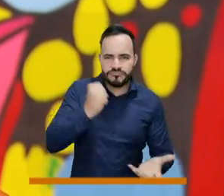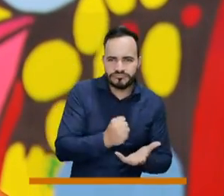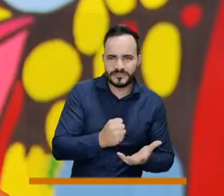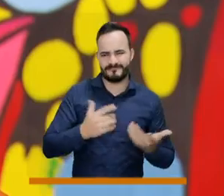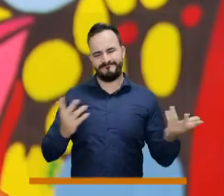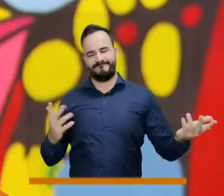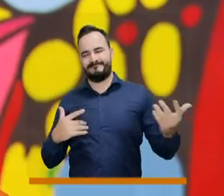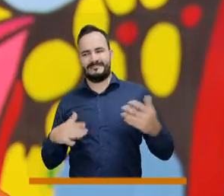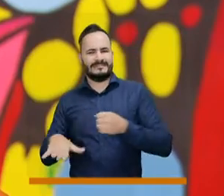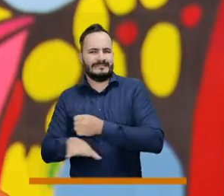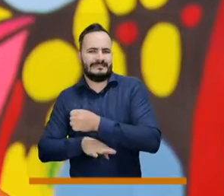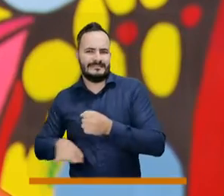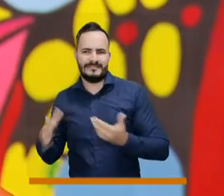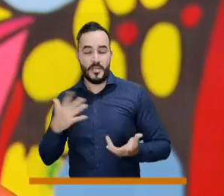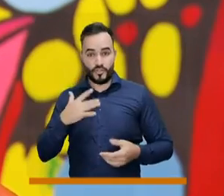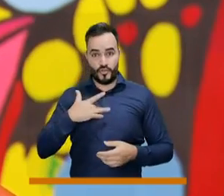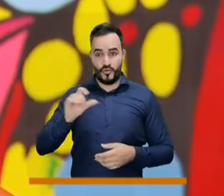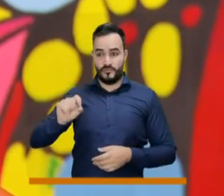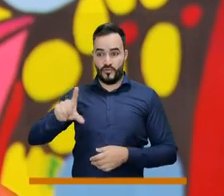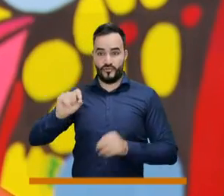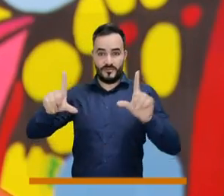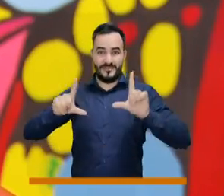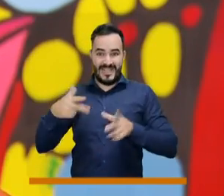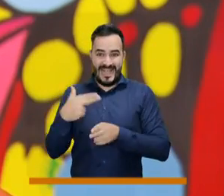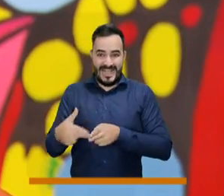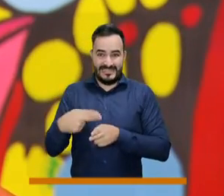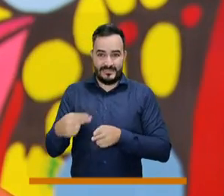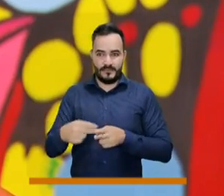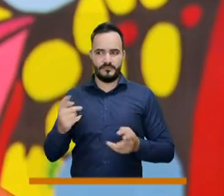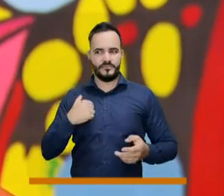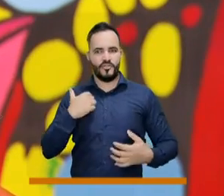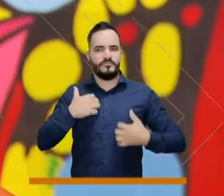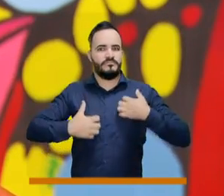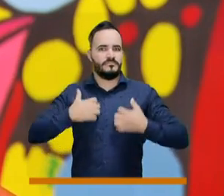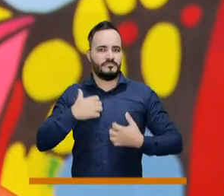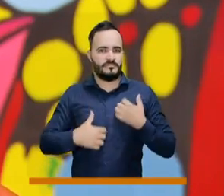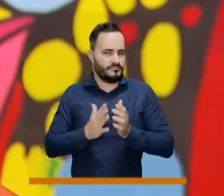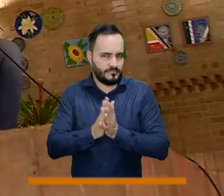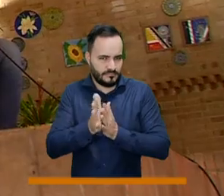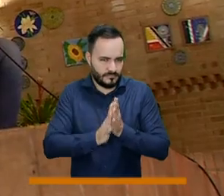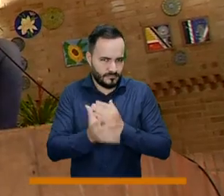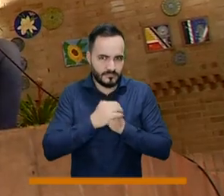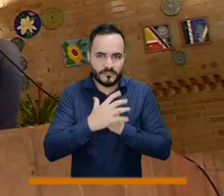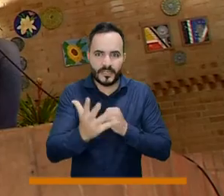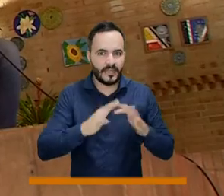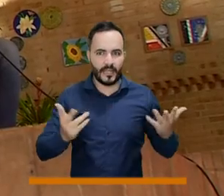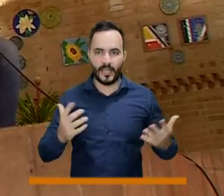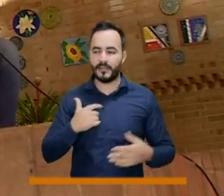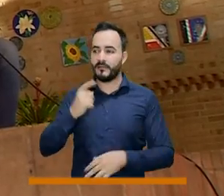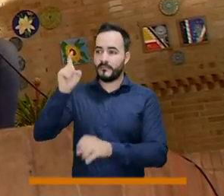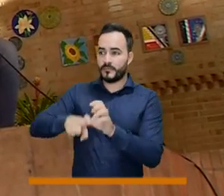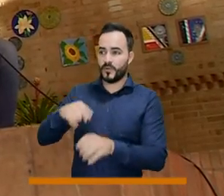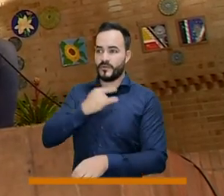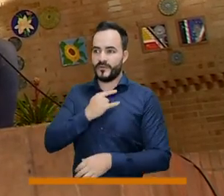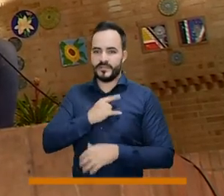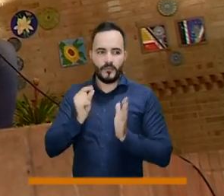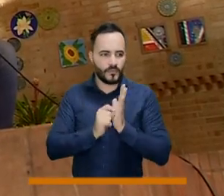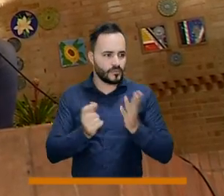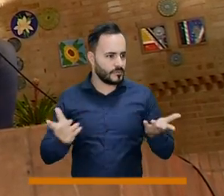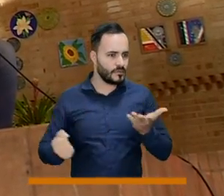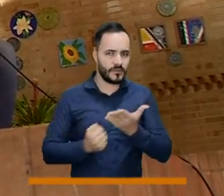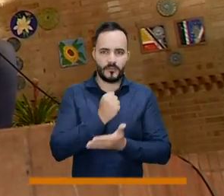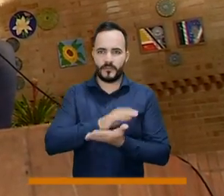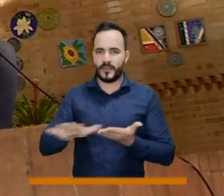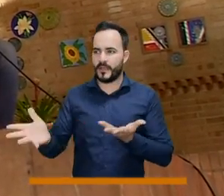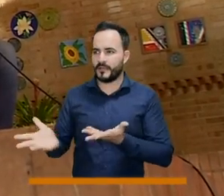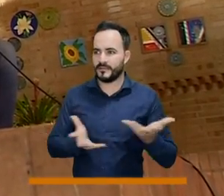vuelve más básica. Por ejemplo, yo estoy en el grado 11, estoy a punto de graduarme y mi temor es que entre a la universidad y no pueda conseguir una beca,